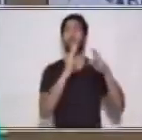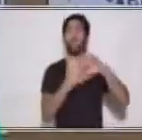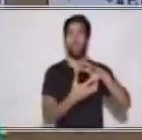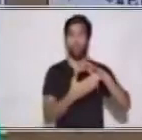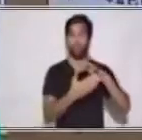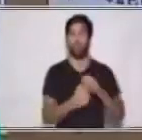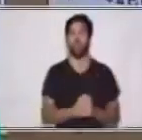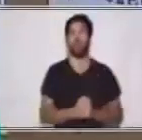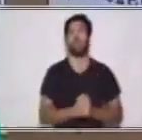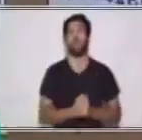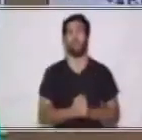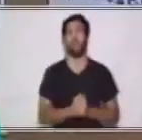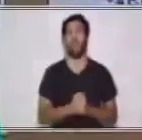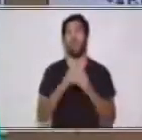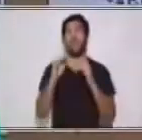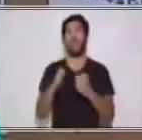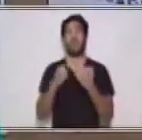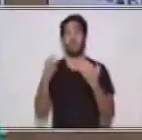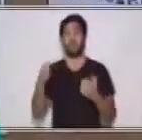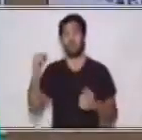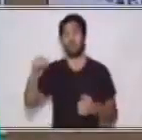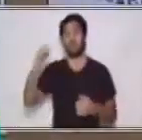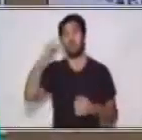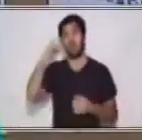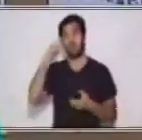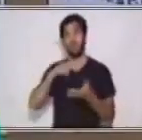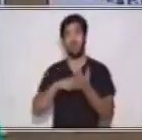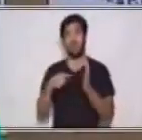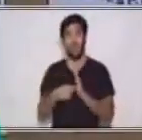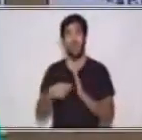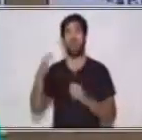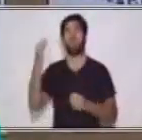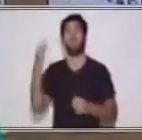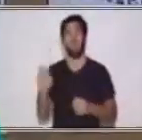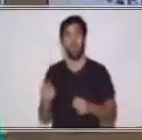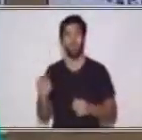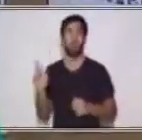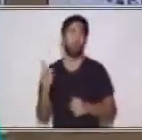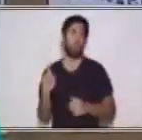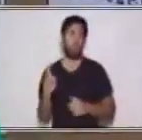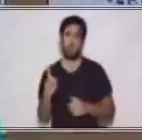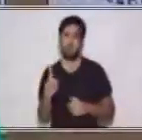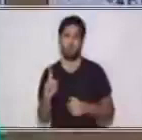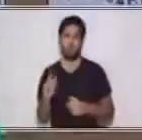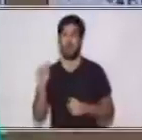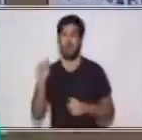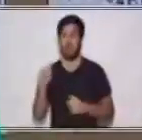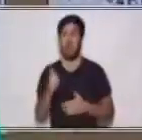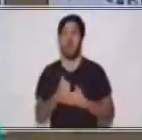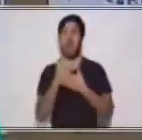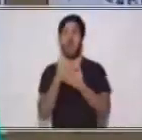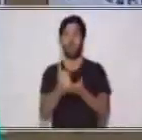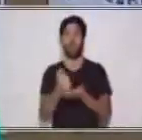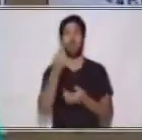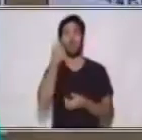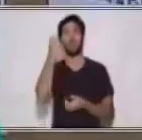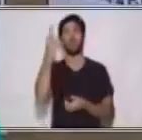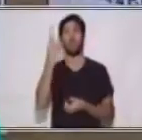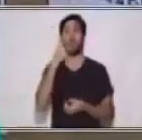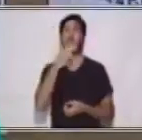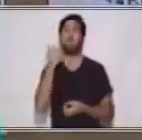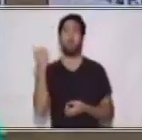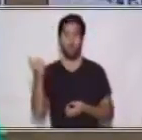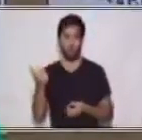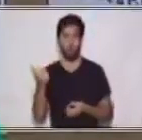a decir que su pensamiento es falso. No, sino que nos ayuda a comprender cómo esas otras personas